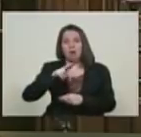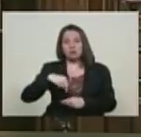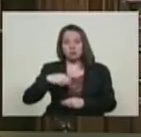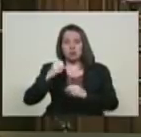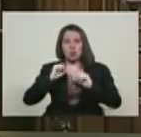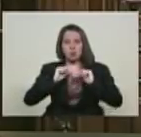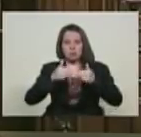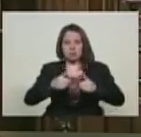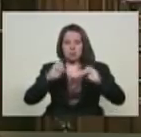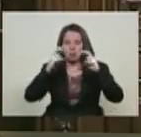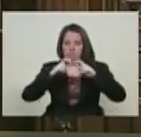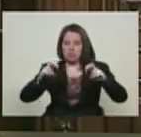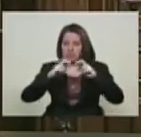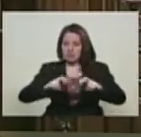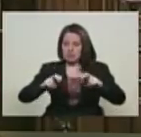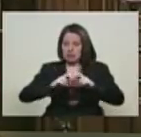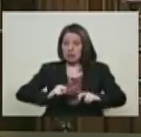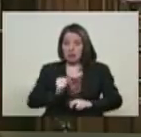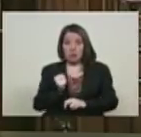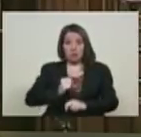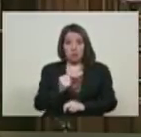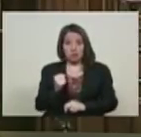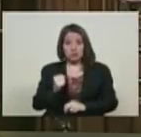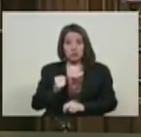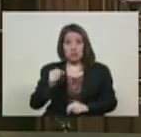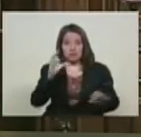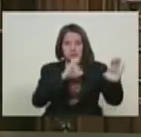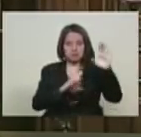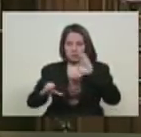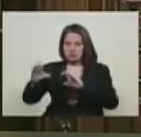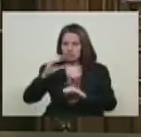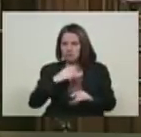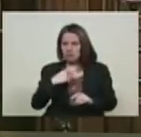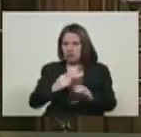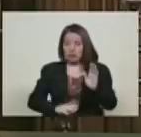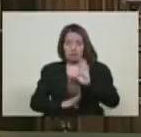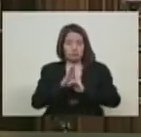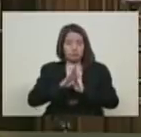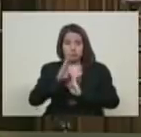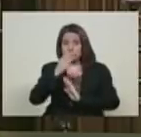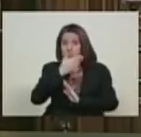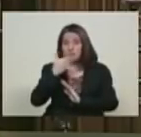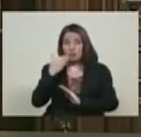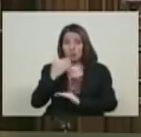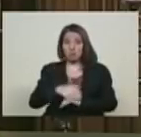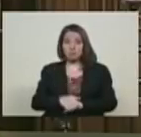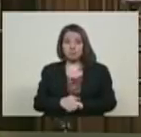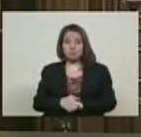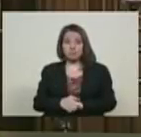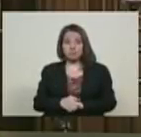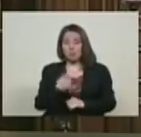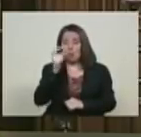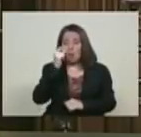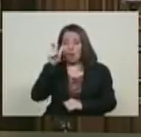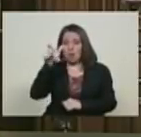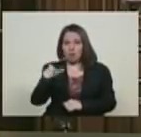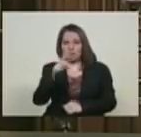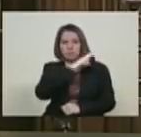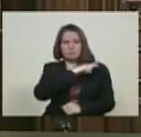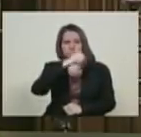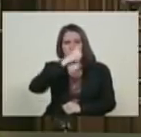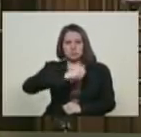profesional científica del SEBIN. Le doy las gracias al SEBIN por su gran capacidad, general González López y todo su equipo de